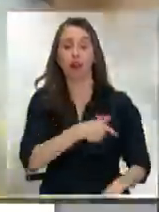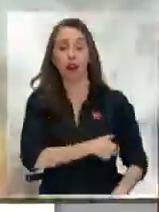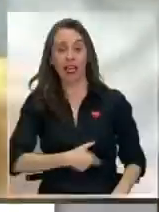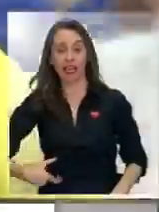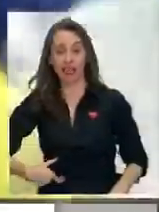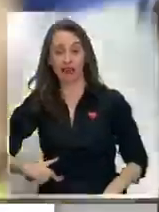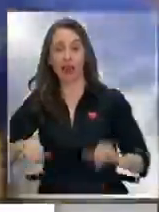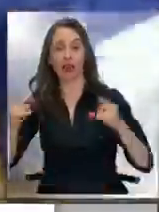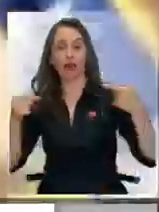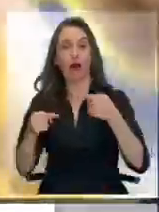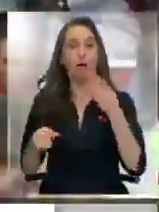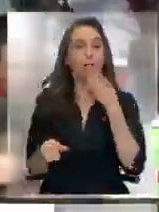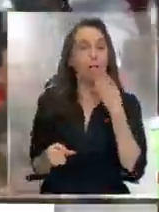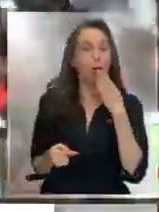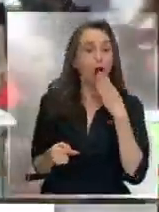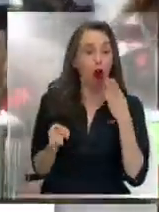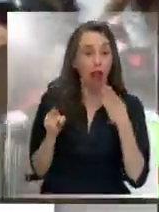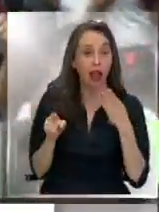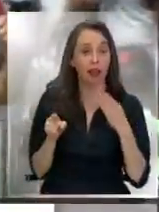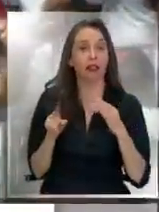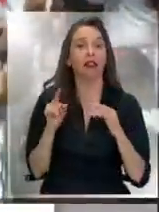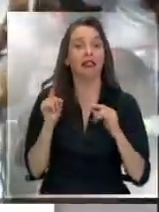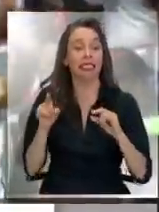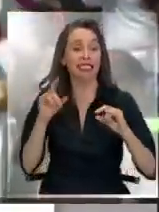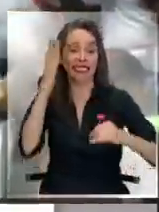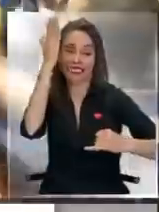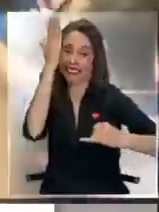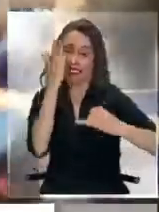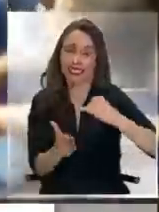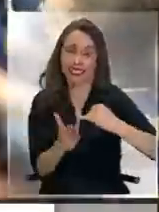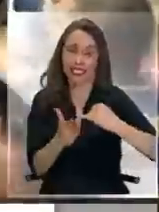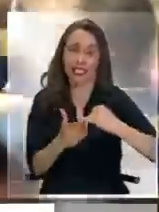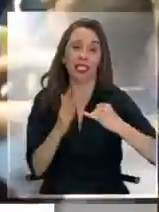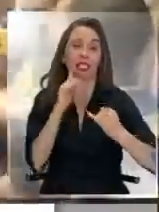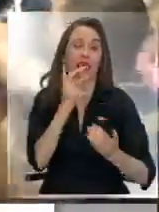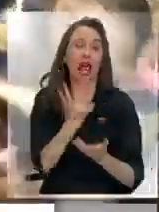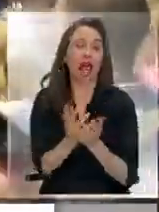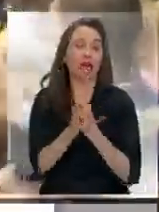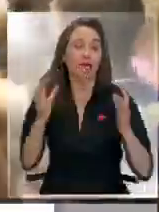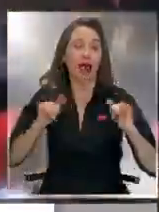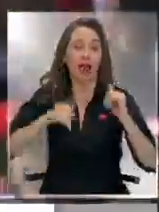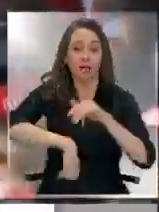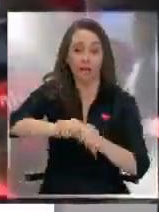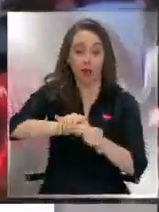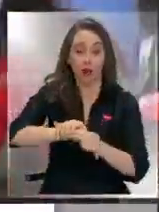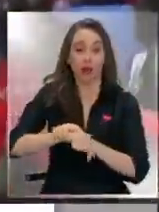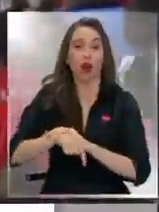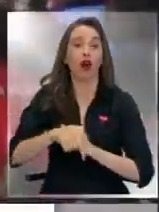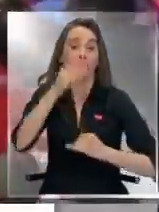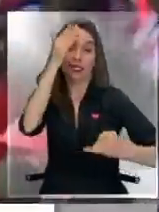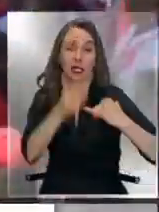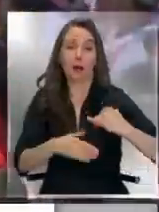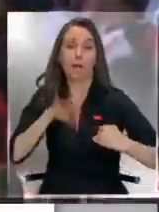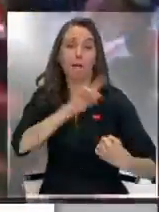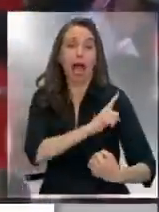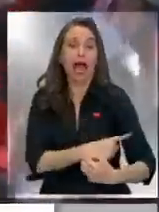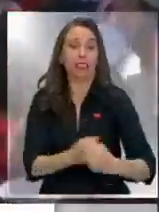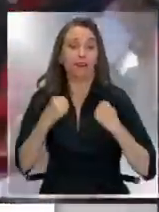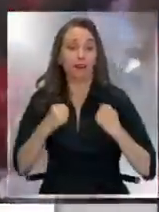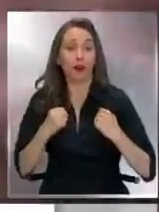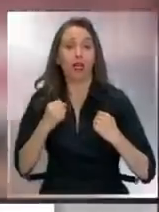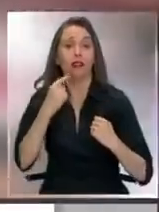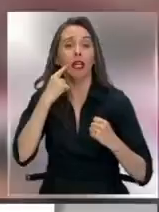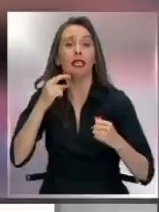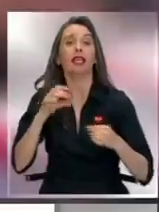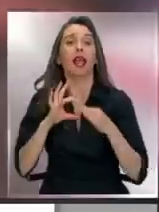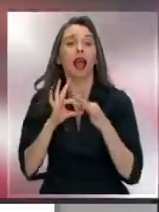Boca Juniors es considerada la rivalidad más grande del fútbol, esa que fue más fuerte que las ganas de levantar la